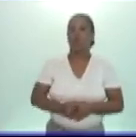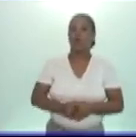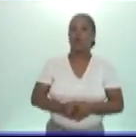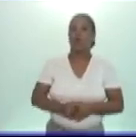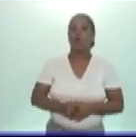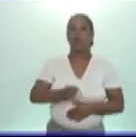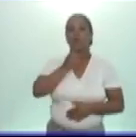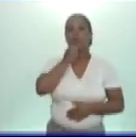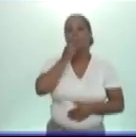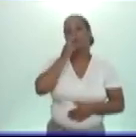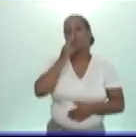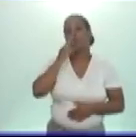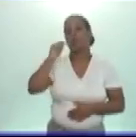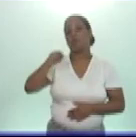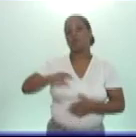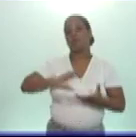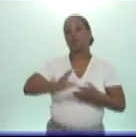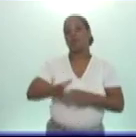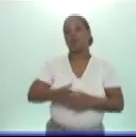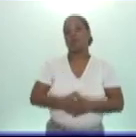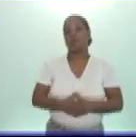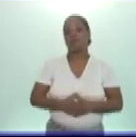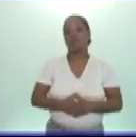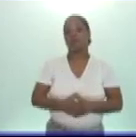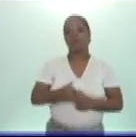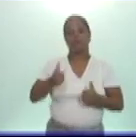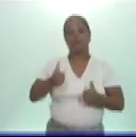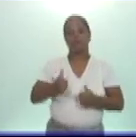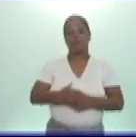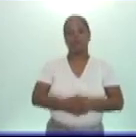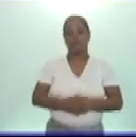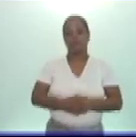podemos resolver de esta manera. Bien.